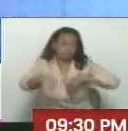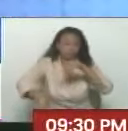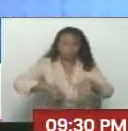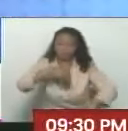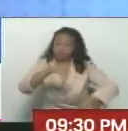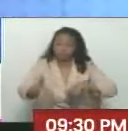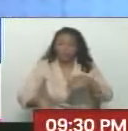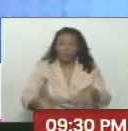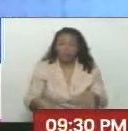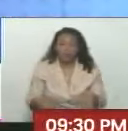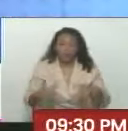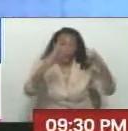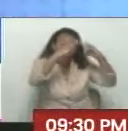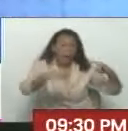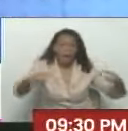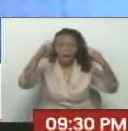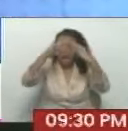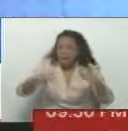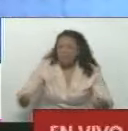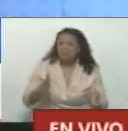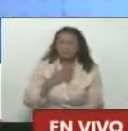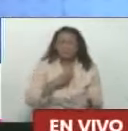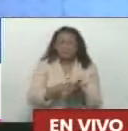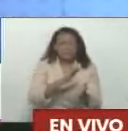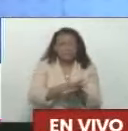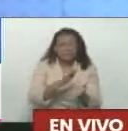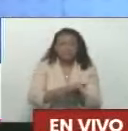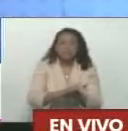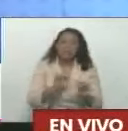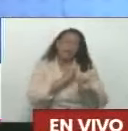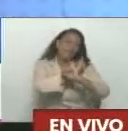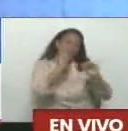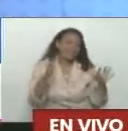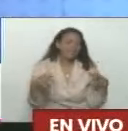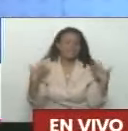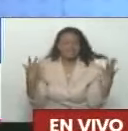ponía su carpa y era feliz.